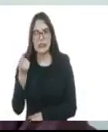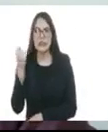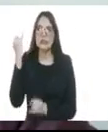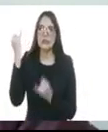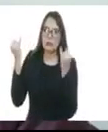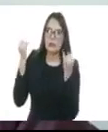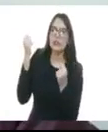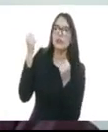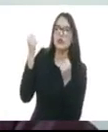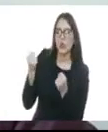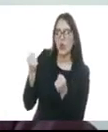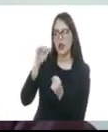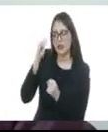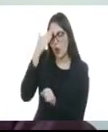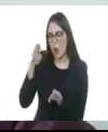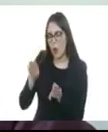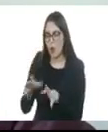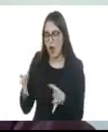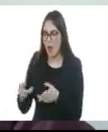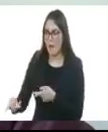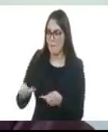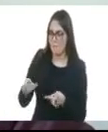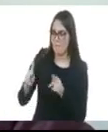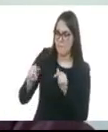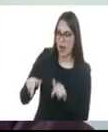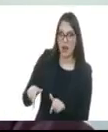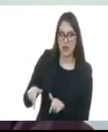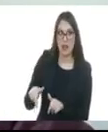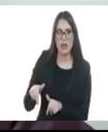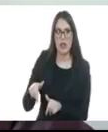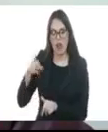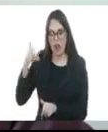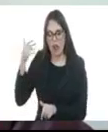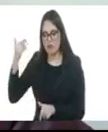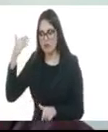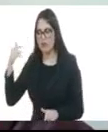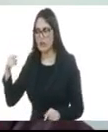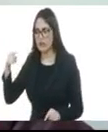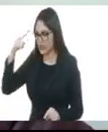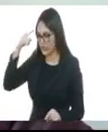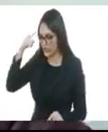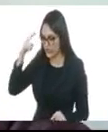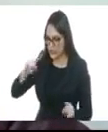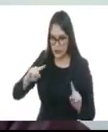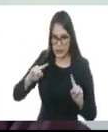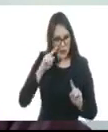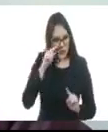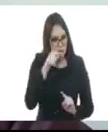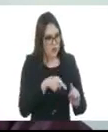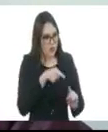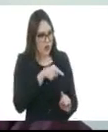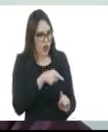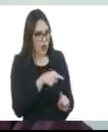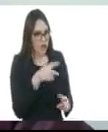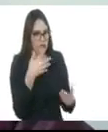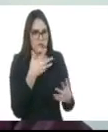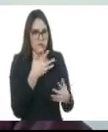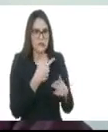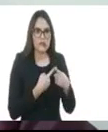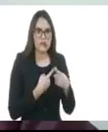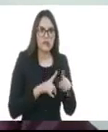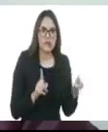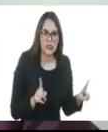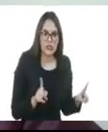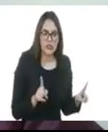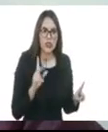un plan, que ese plan cambió muchas veces porque nos encontramos con cosas que nosotros no pensábamos o que teníamos una idea